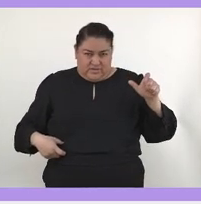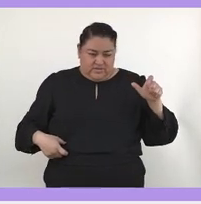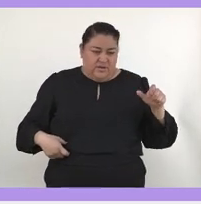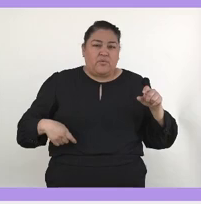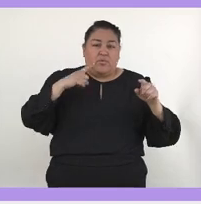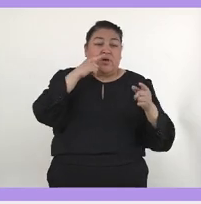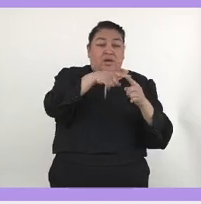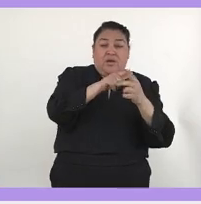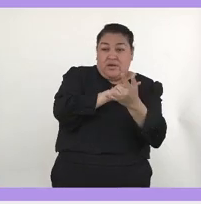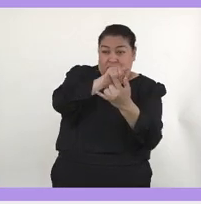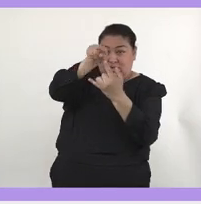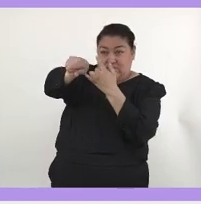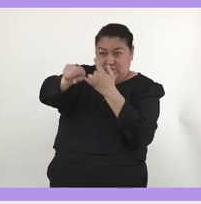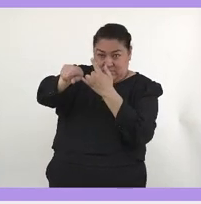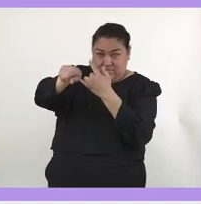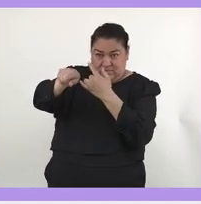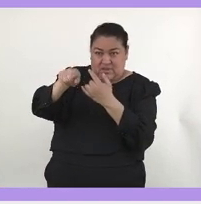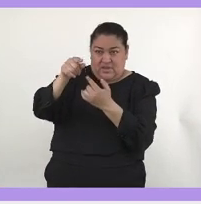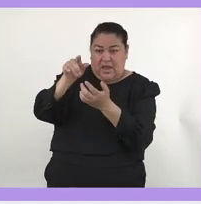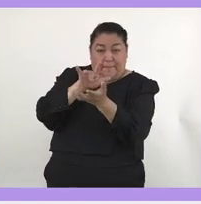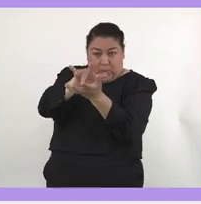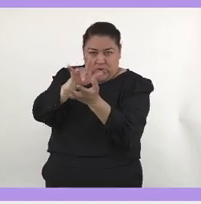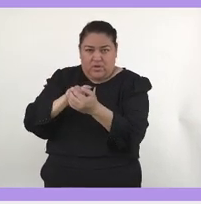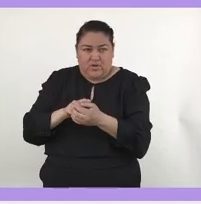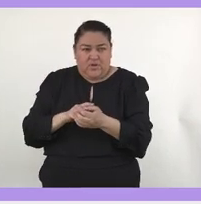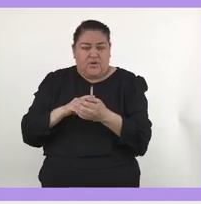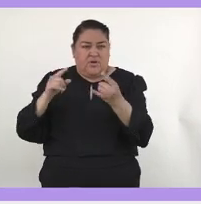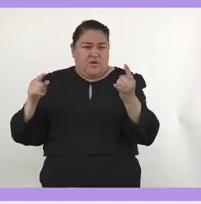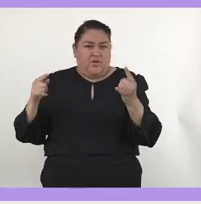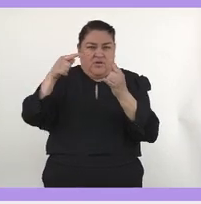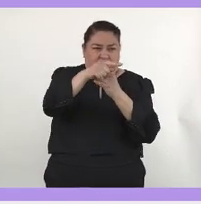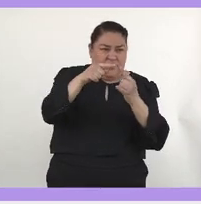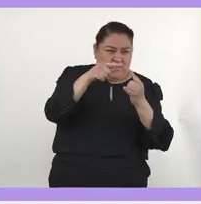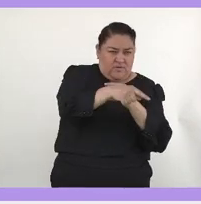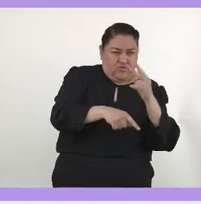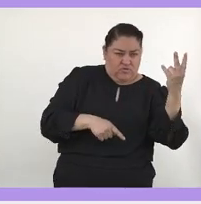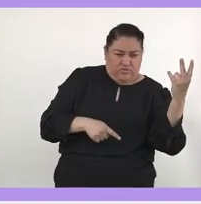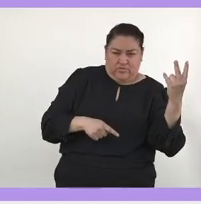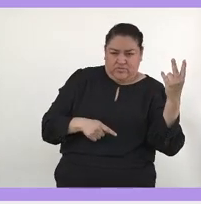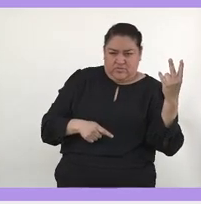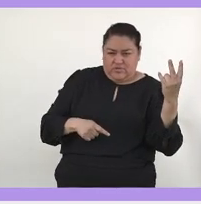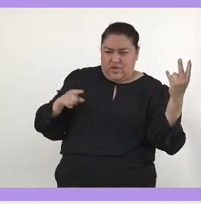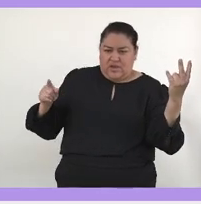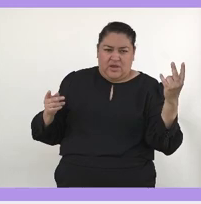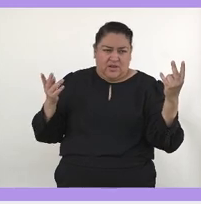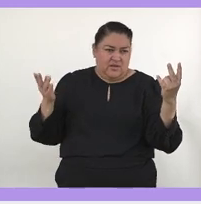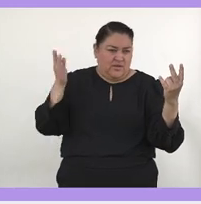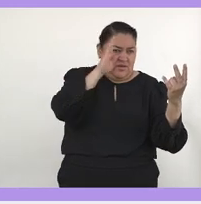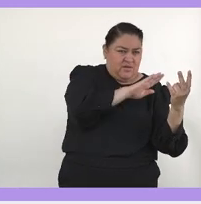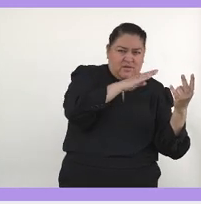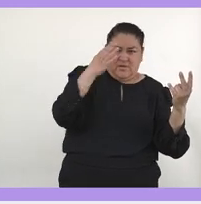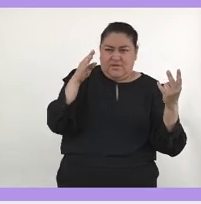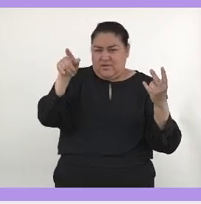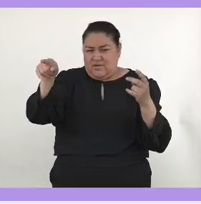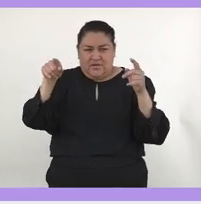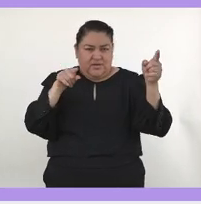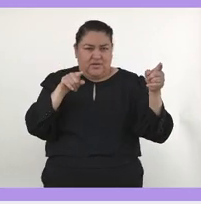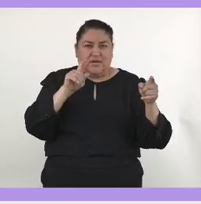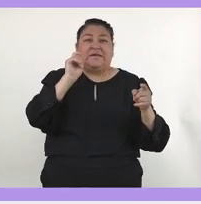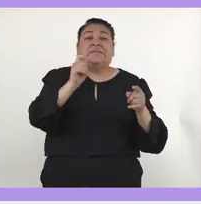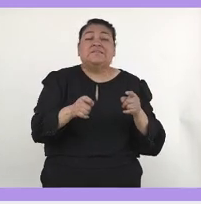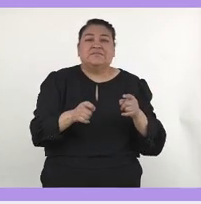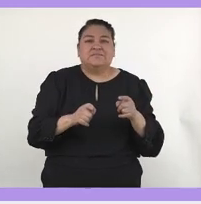si marca Necaxa 2 goles va con Necaxa y le digo pero si tú empezabas yendo con Puebla O sea qué quiero decir con esto el éxito